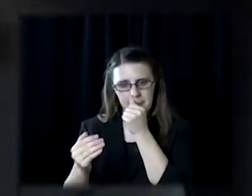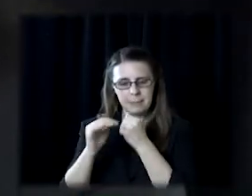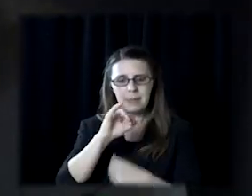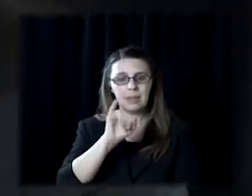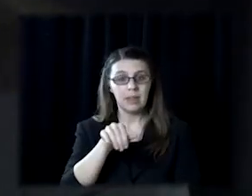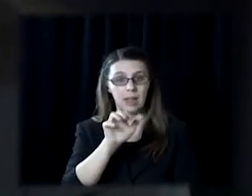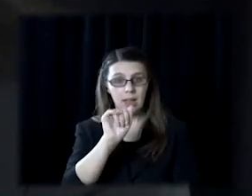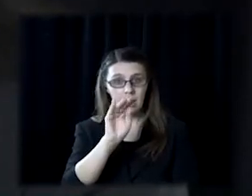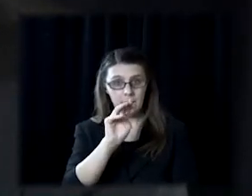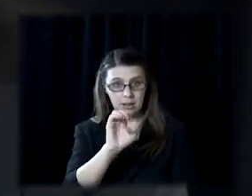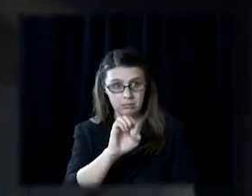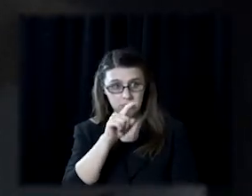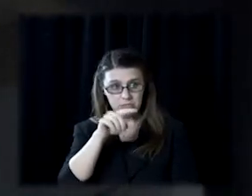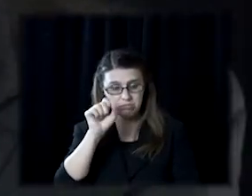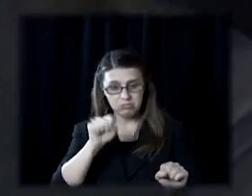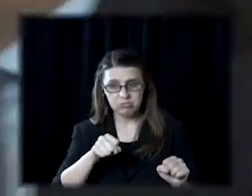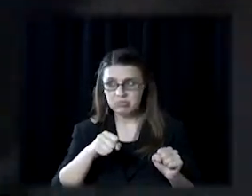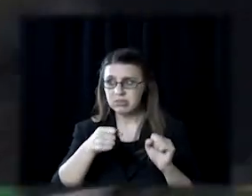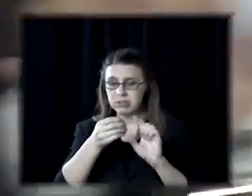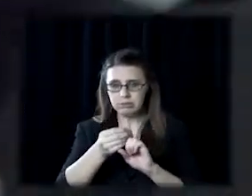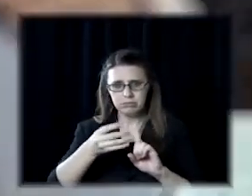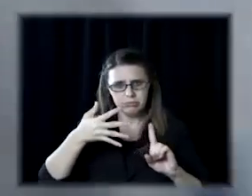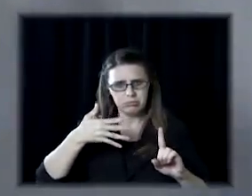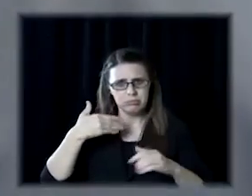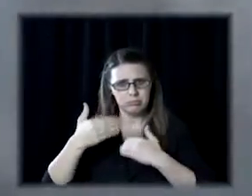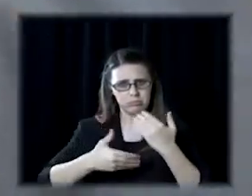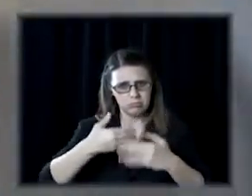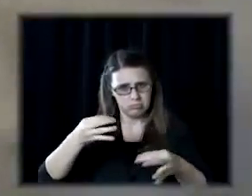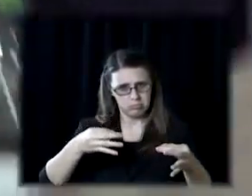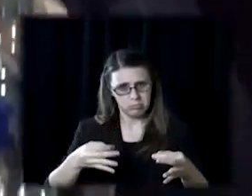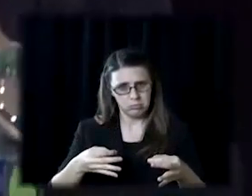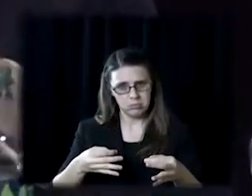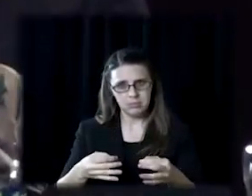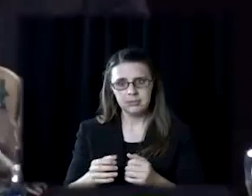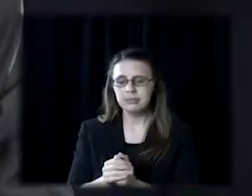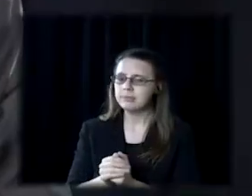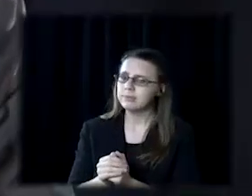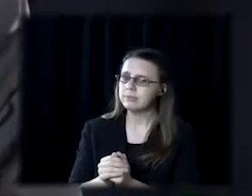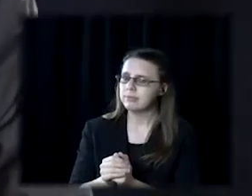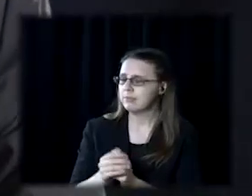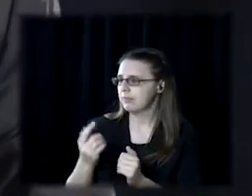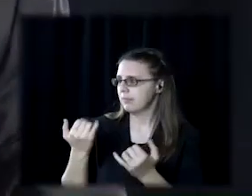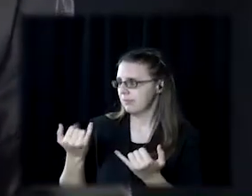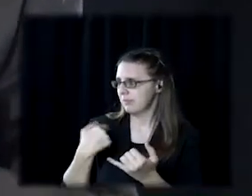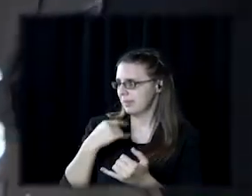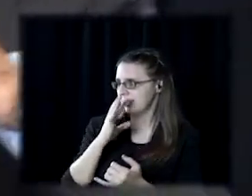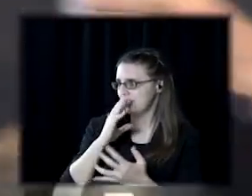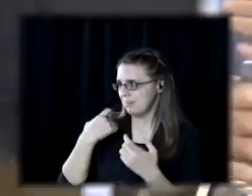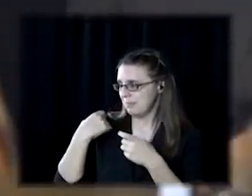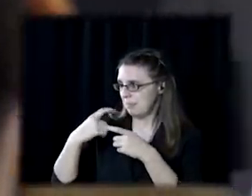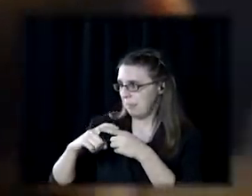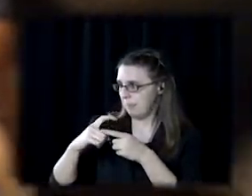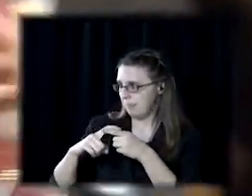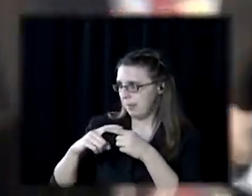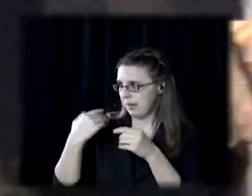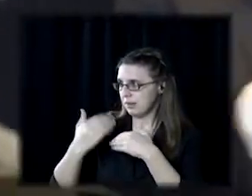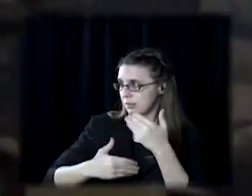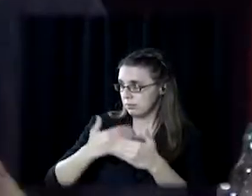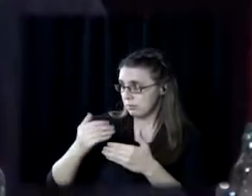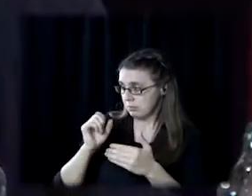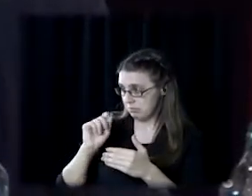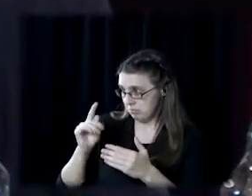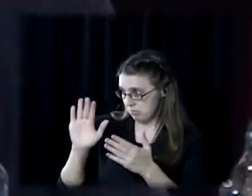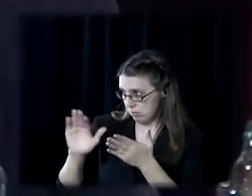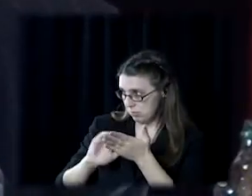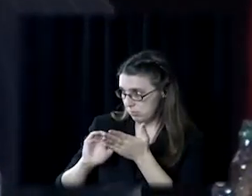tú pudieses elaborar un poco sobre el proceso, por favor. Arthur, with your permission, I'm going to speak in Spanish about the process for